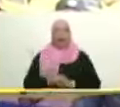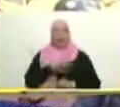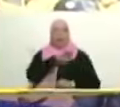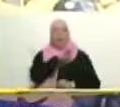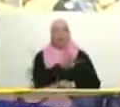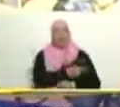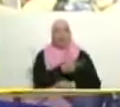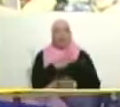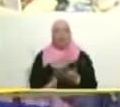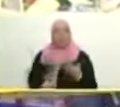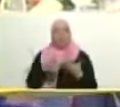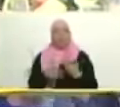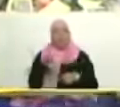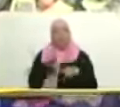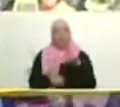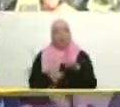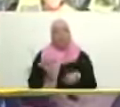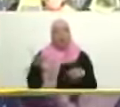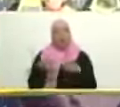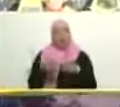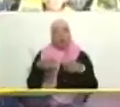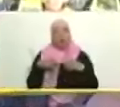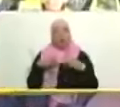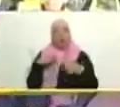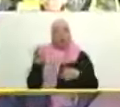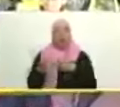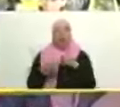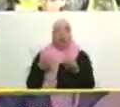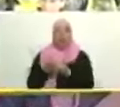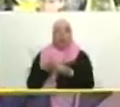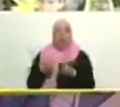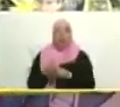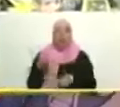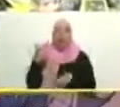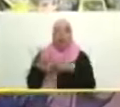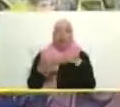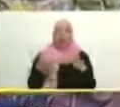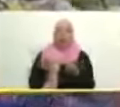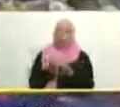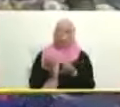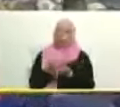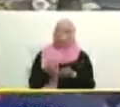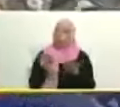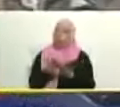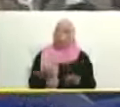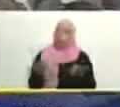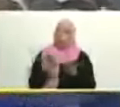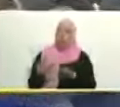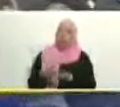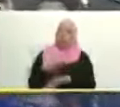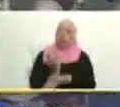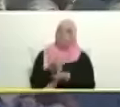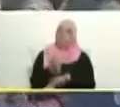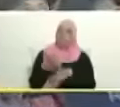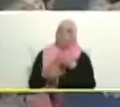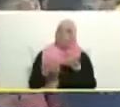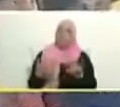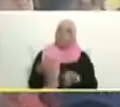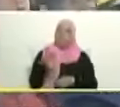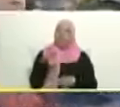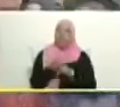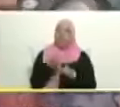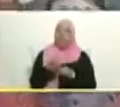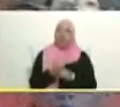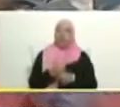Fortalecer el plan de dotación de equipos, uniformes, vehículos, armamento. En primer lugar. En segundo lugar, con